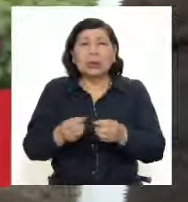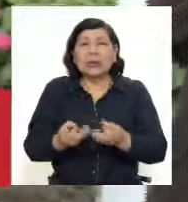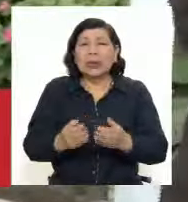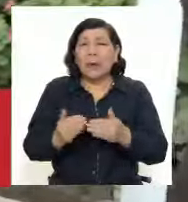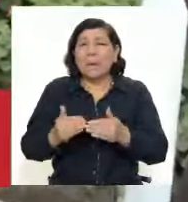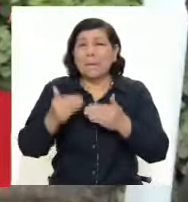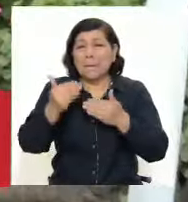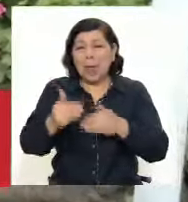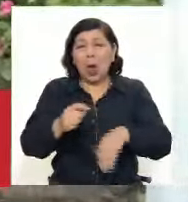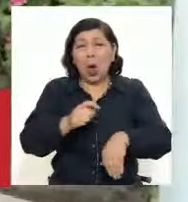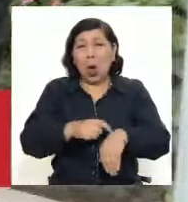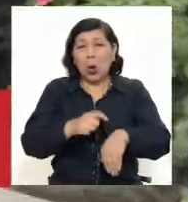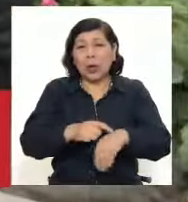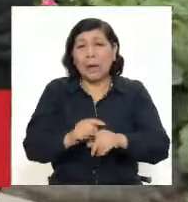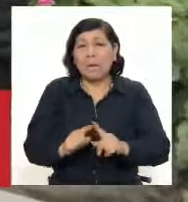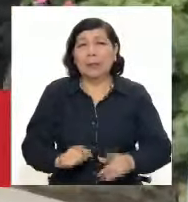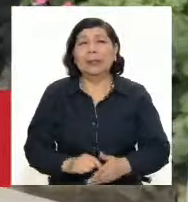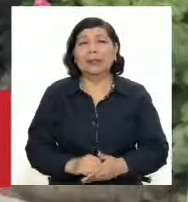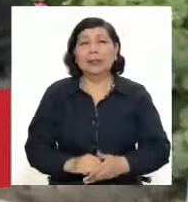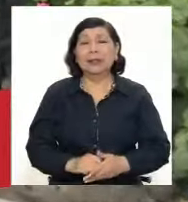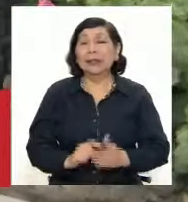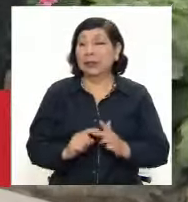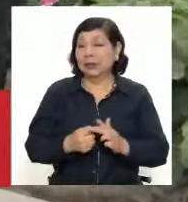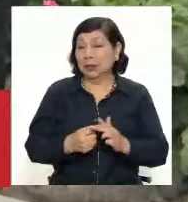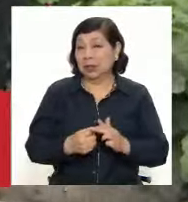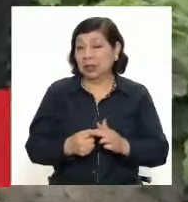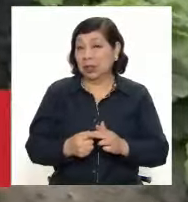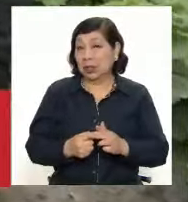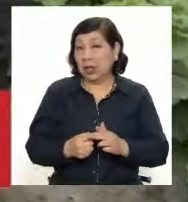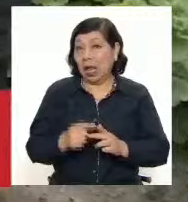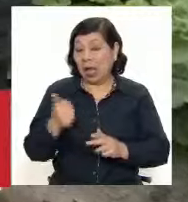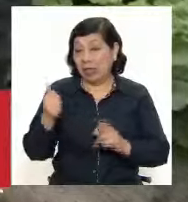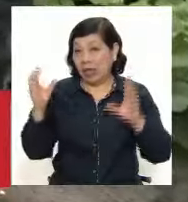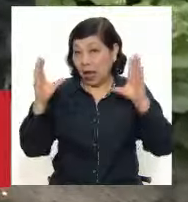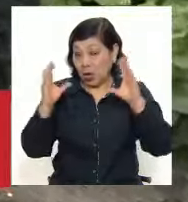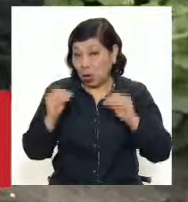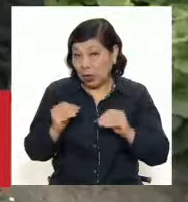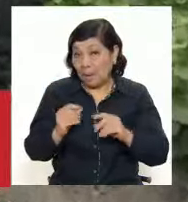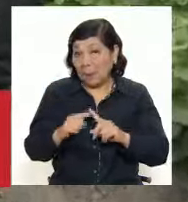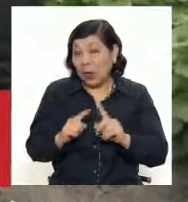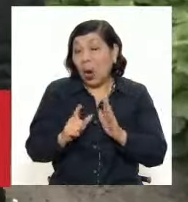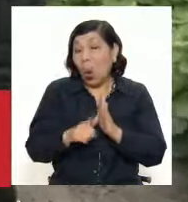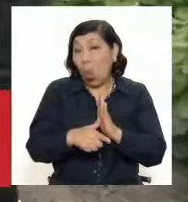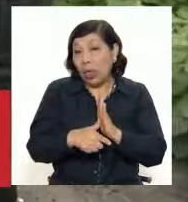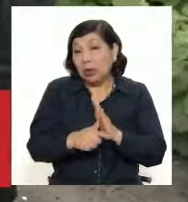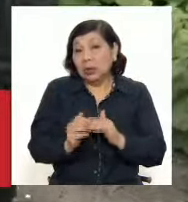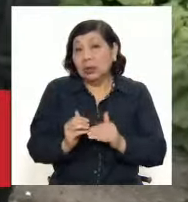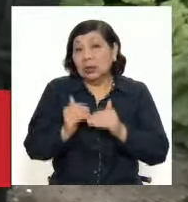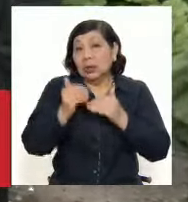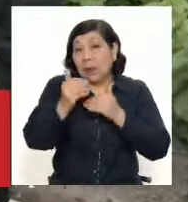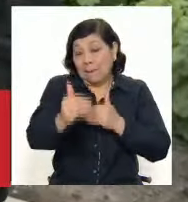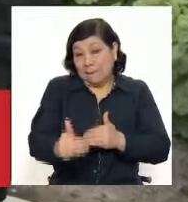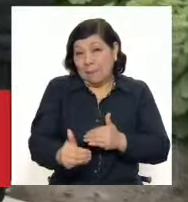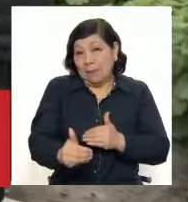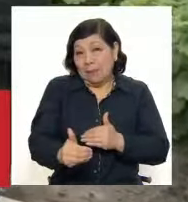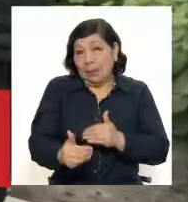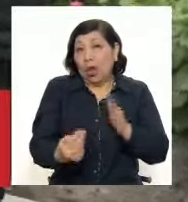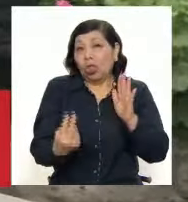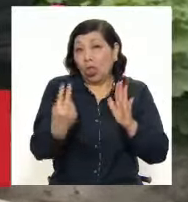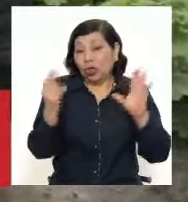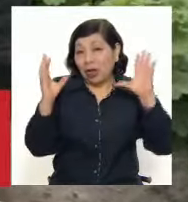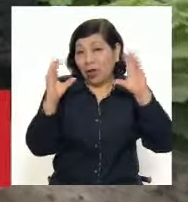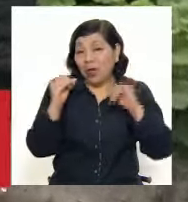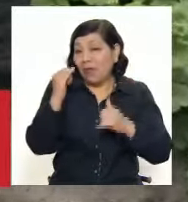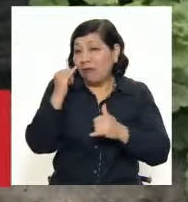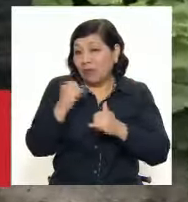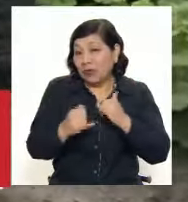que ampliar el horario. Al inicio era solamente hasta las 10 de la noche y luego se amplió hasta las 12.